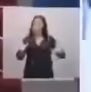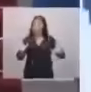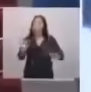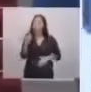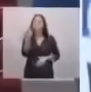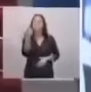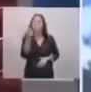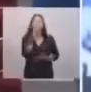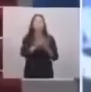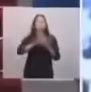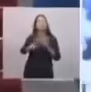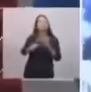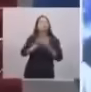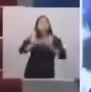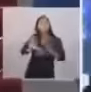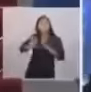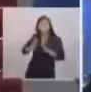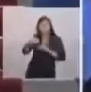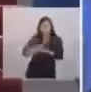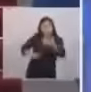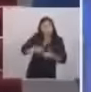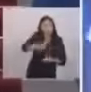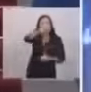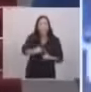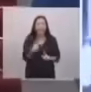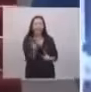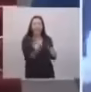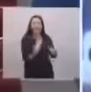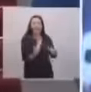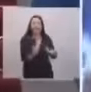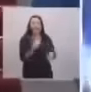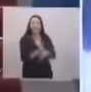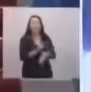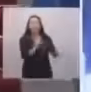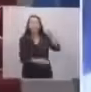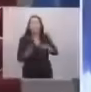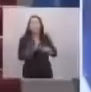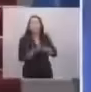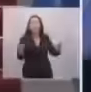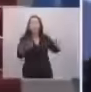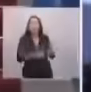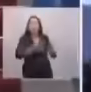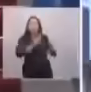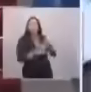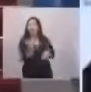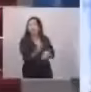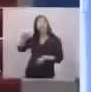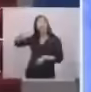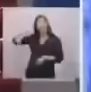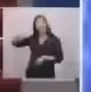dijo la devaluación sin retenciones va ir a precio no puede pasar con lo cual el campo salió a